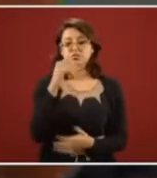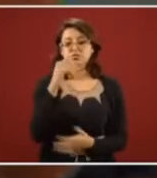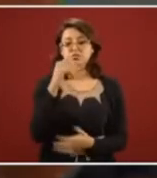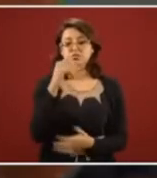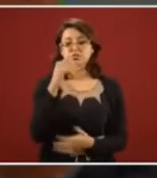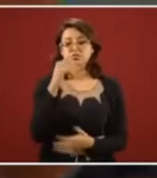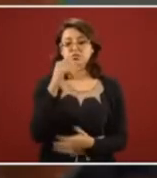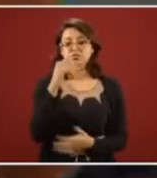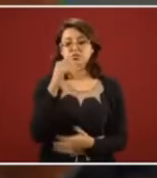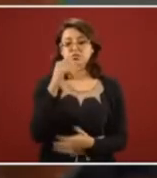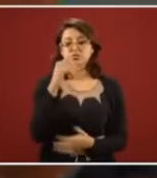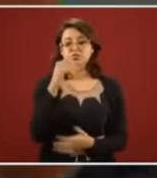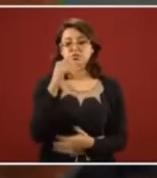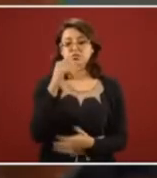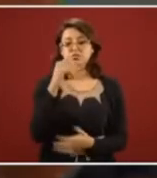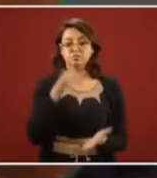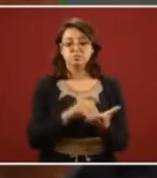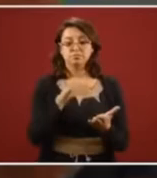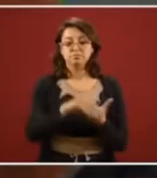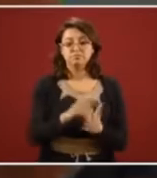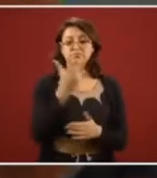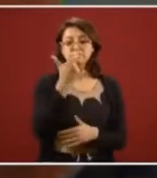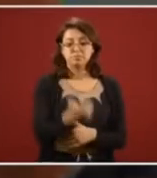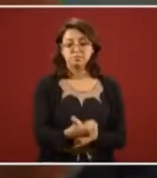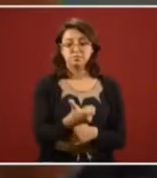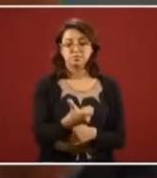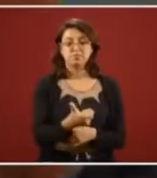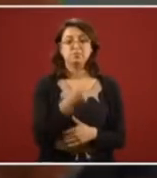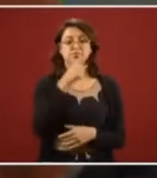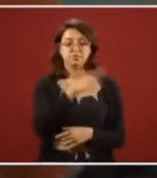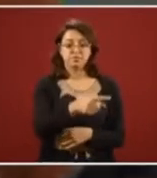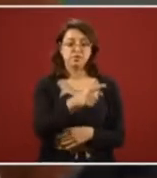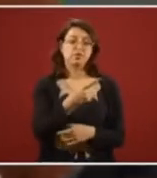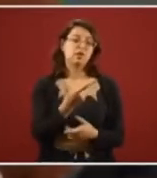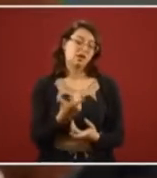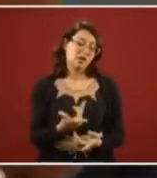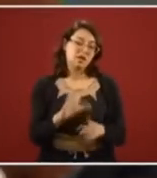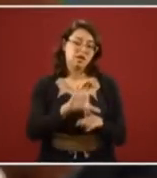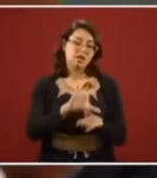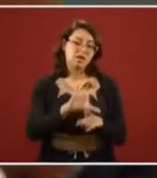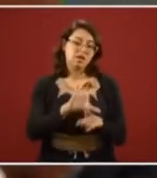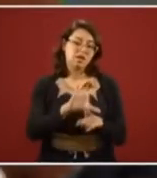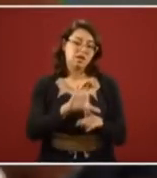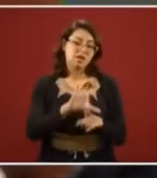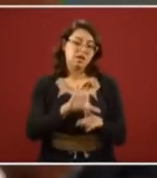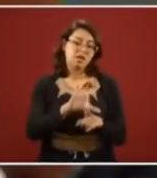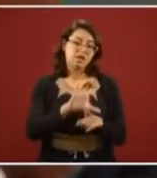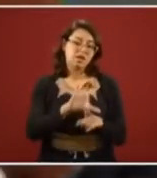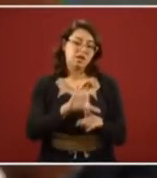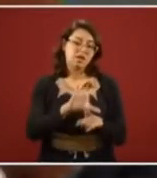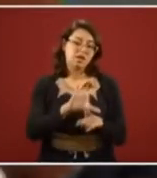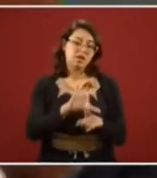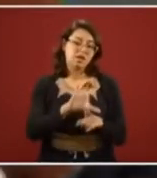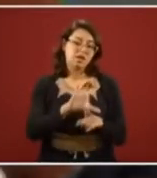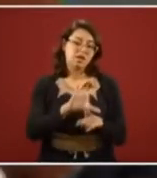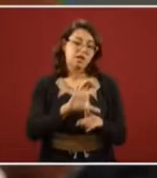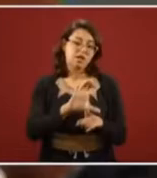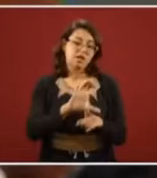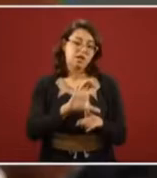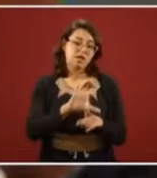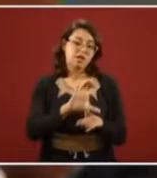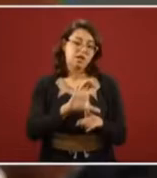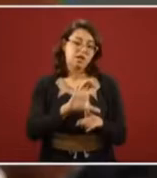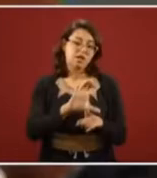talde y en pesos de acuerdo en la comisión nacional bancaria y de valores a 40 de a